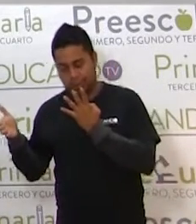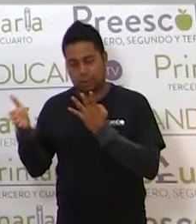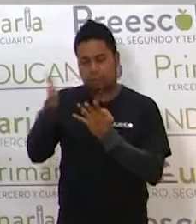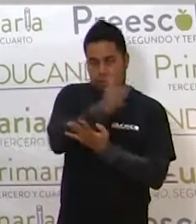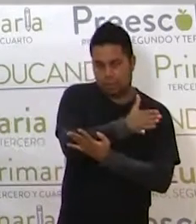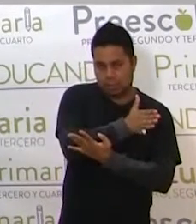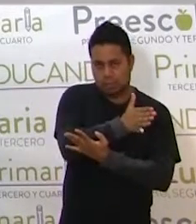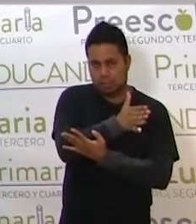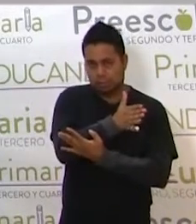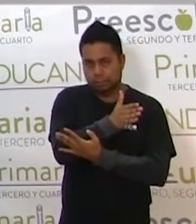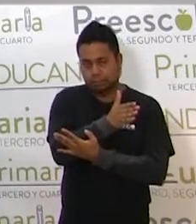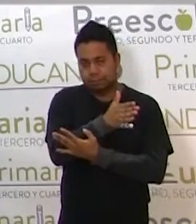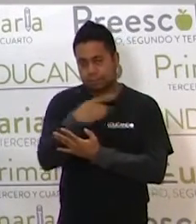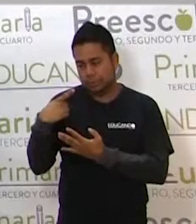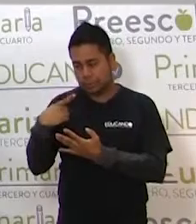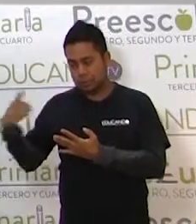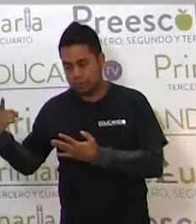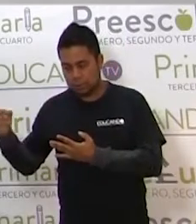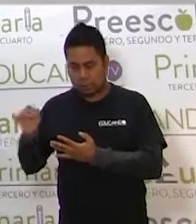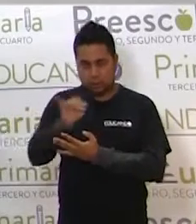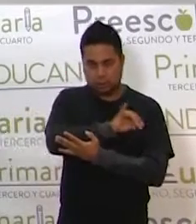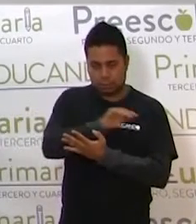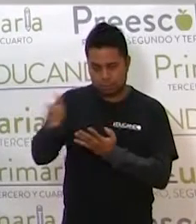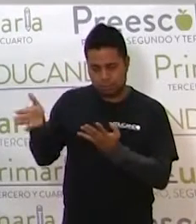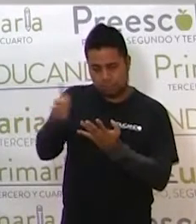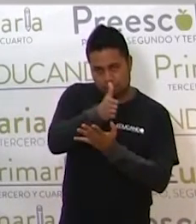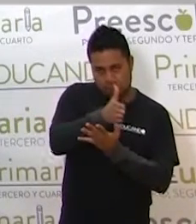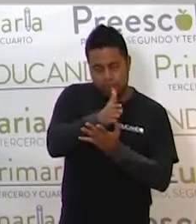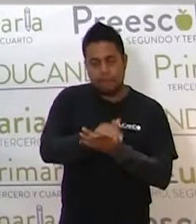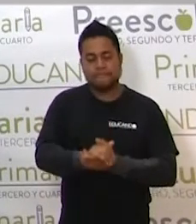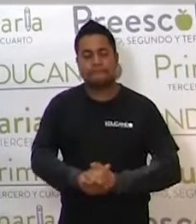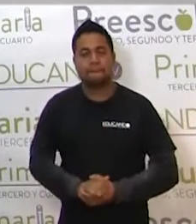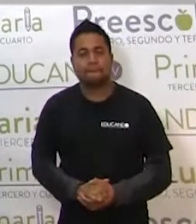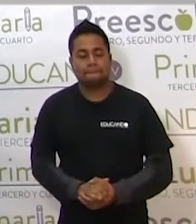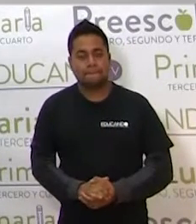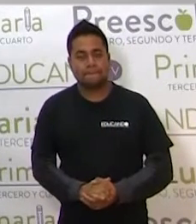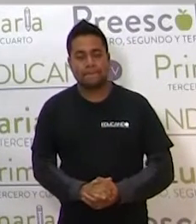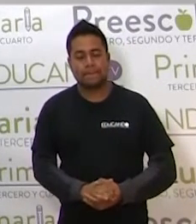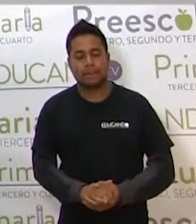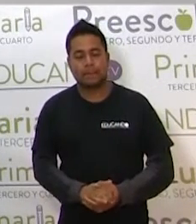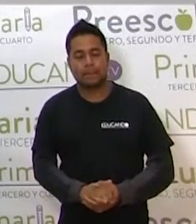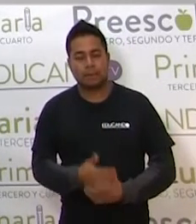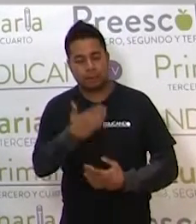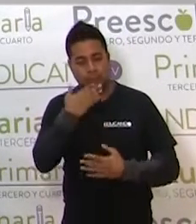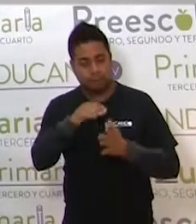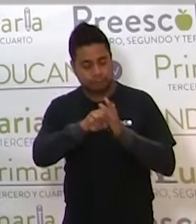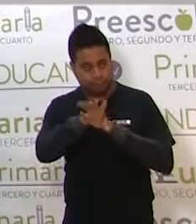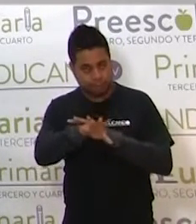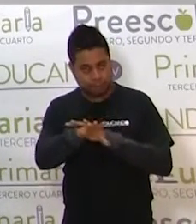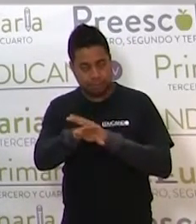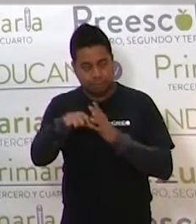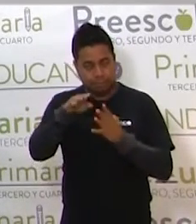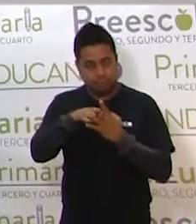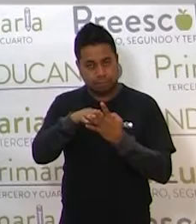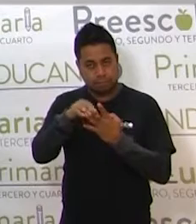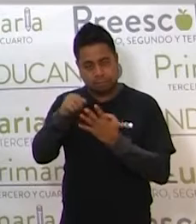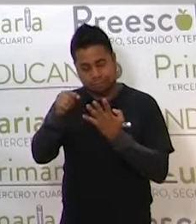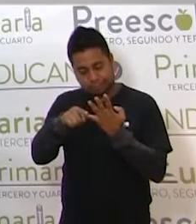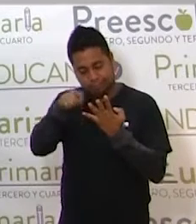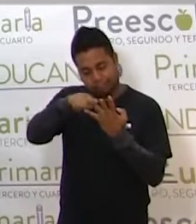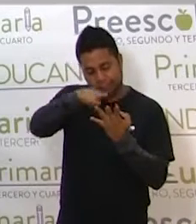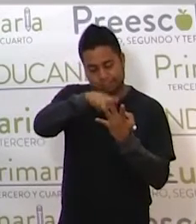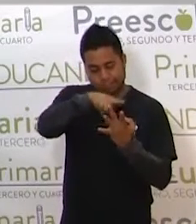bien de derecha a izquierda ahora bien si contamos de derecha a